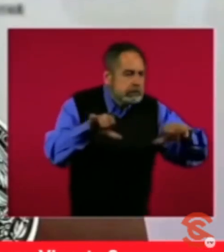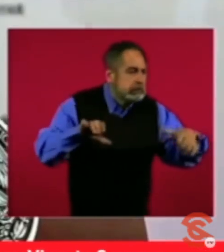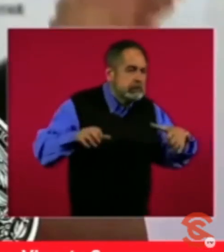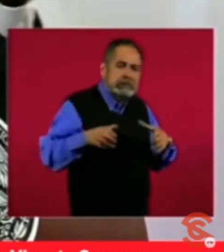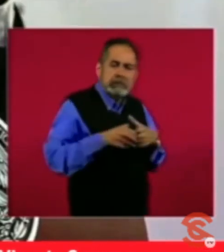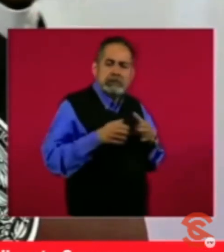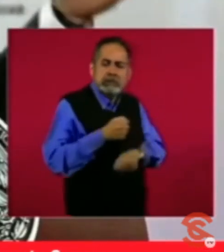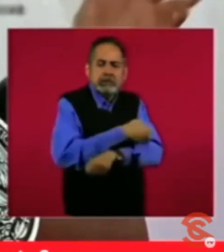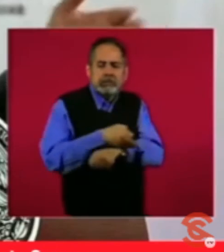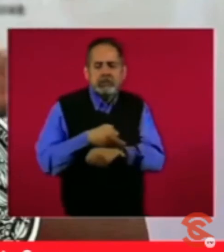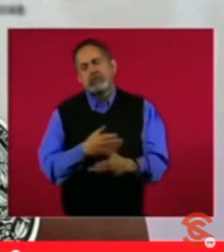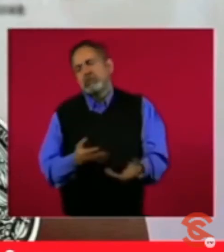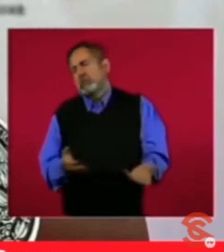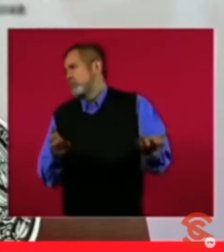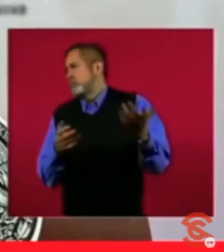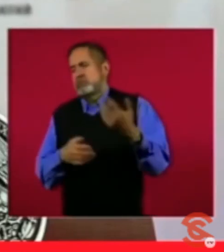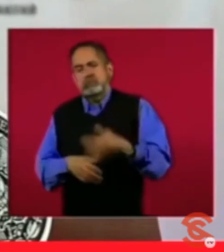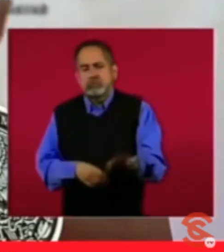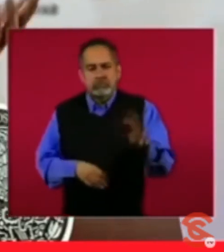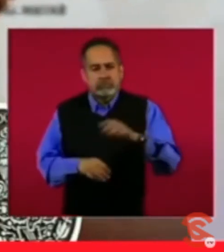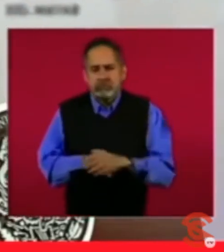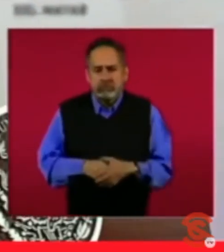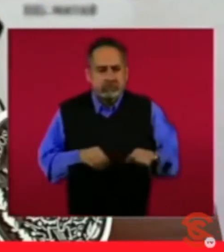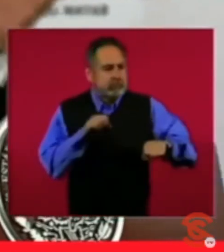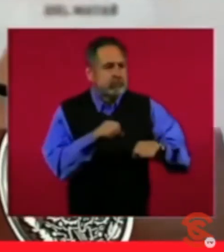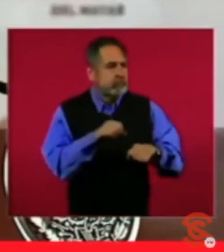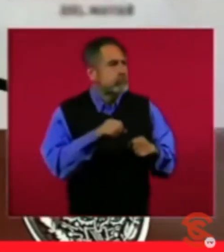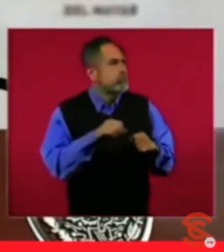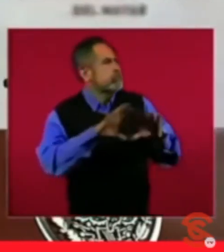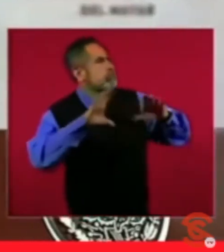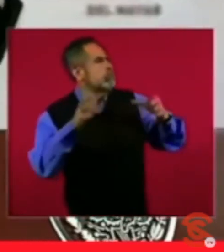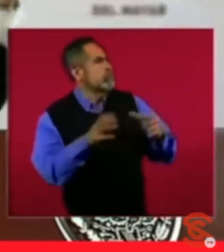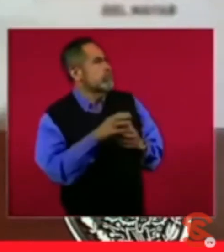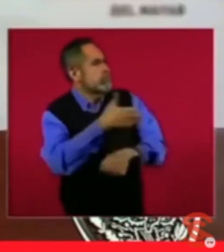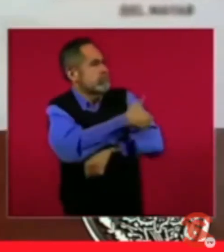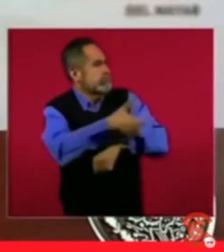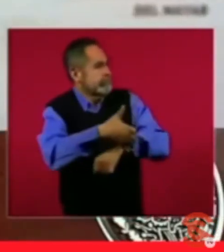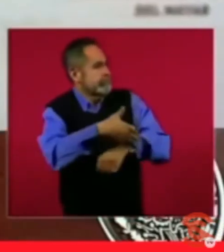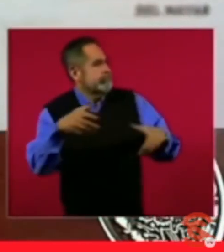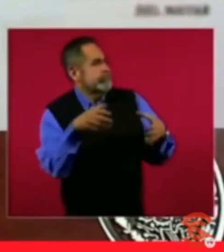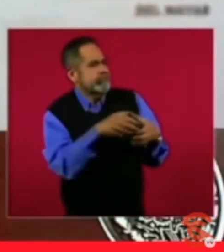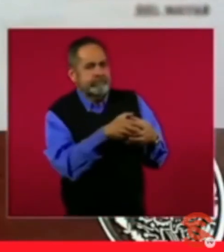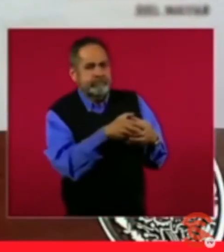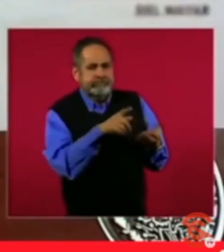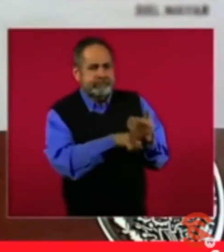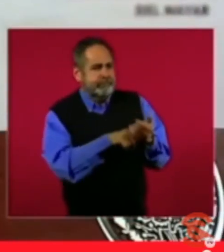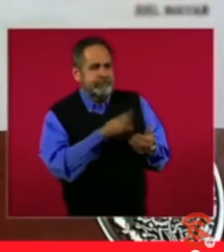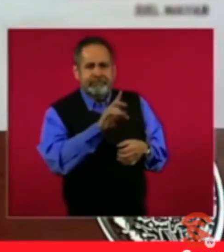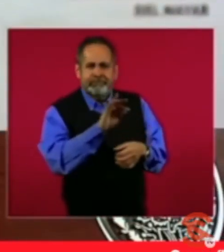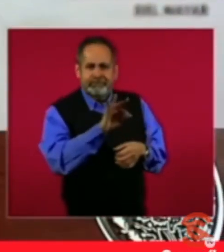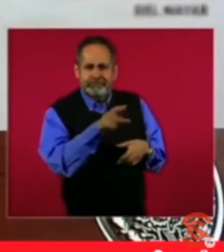Pues es el poder de la familia, ¿no? O sea, es el DIF.